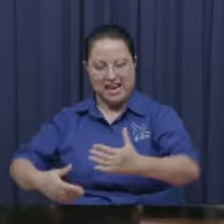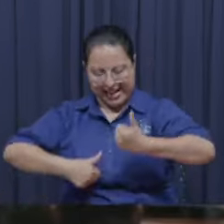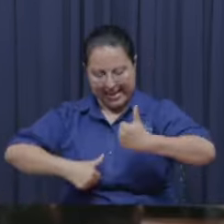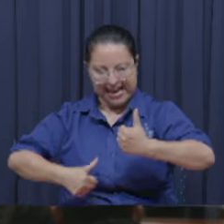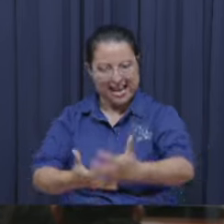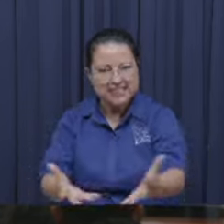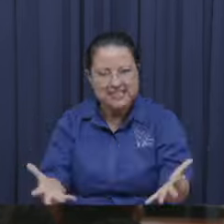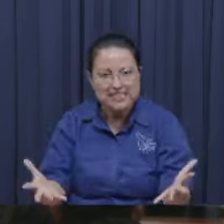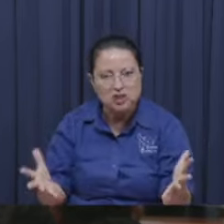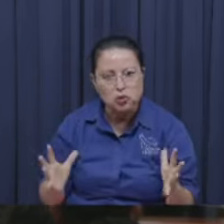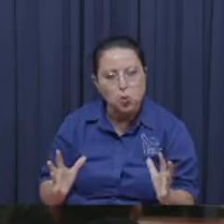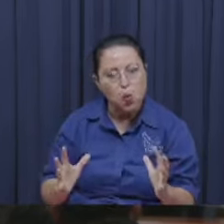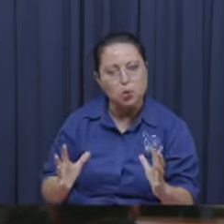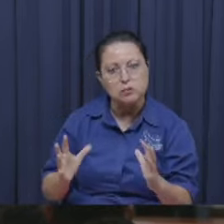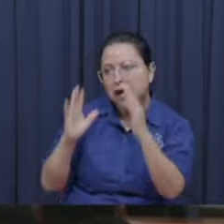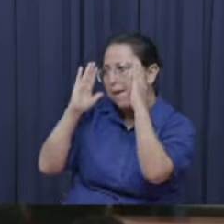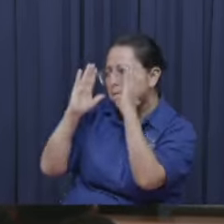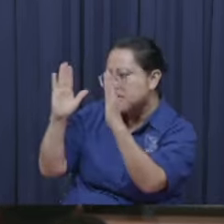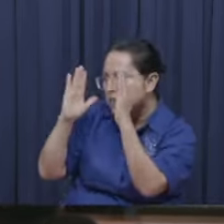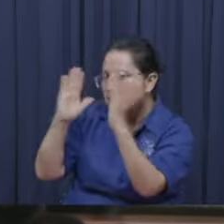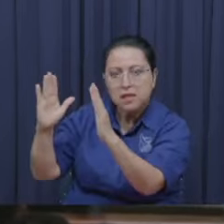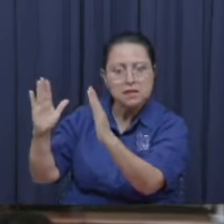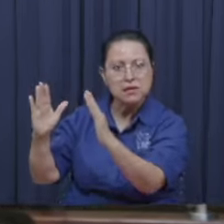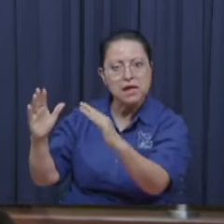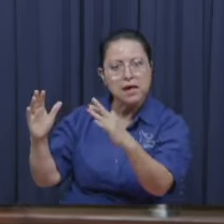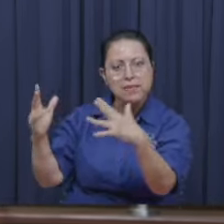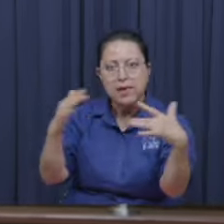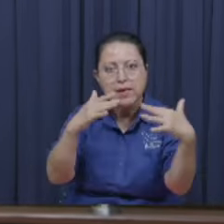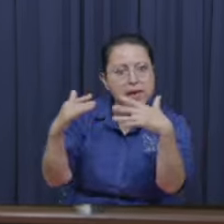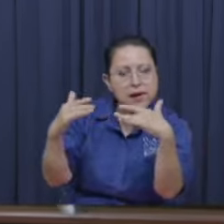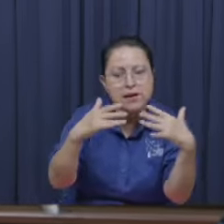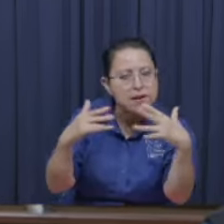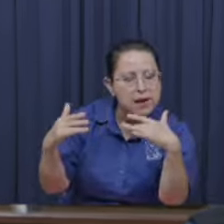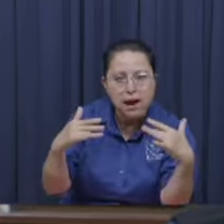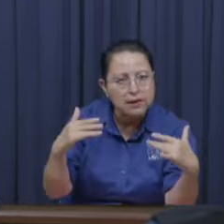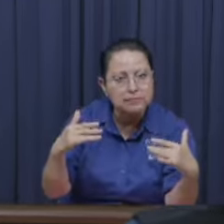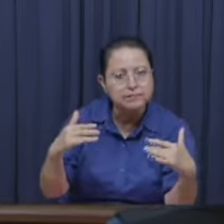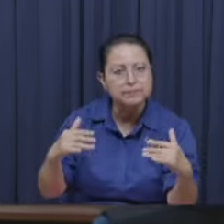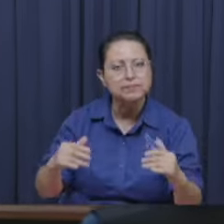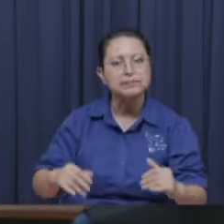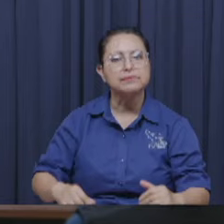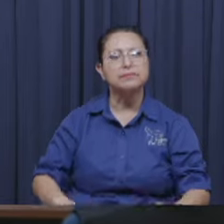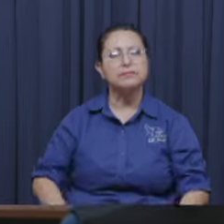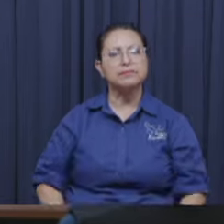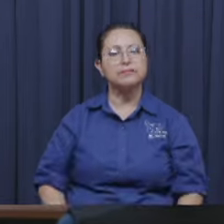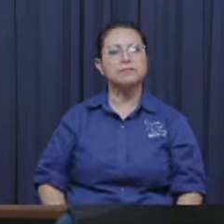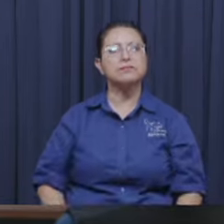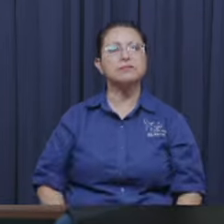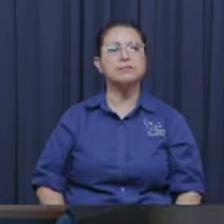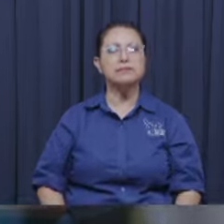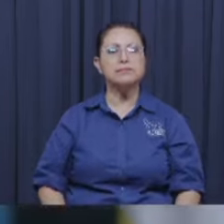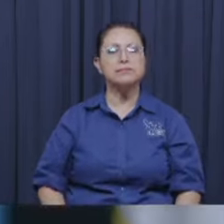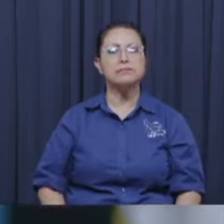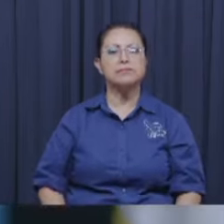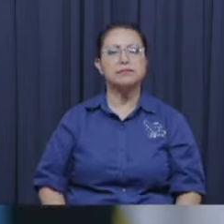Está en estado de alerta. Imagínense, dejemos al que está en estado de alerta. Pero la cosa está que arde porque Taiwán y